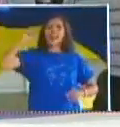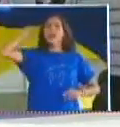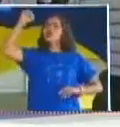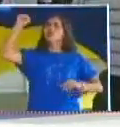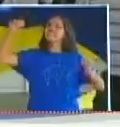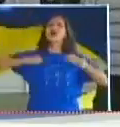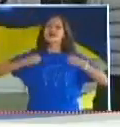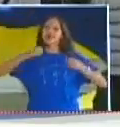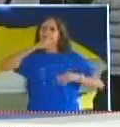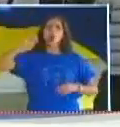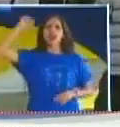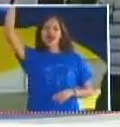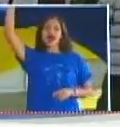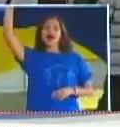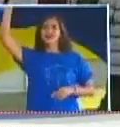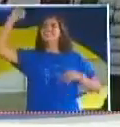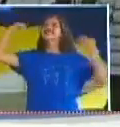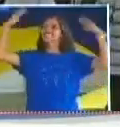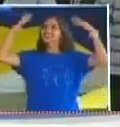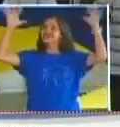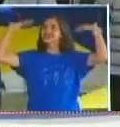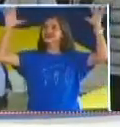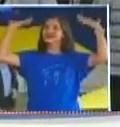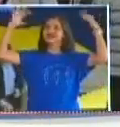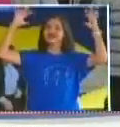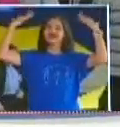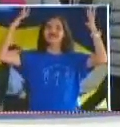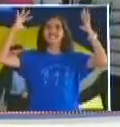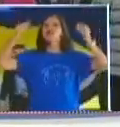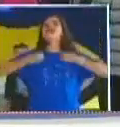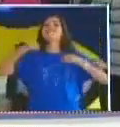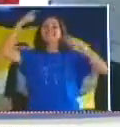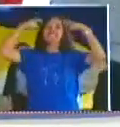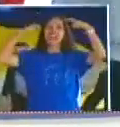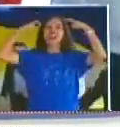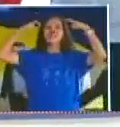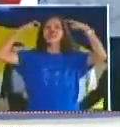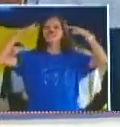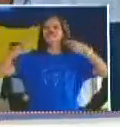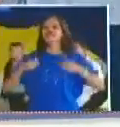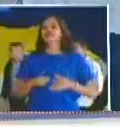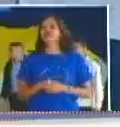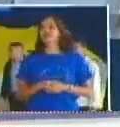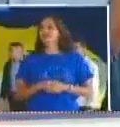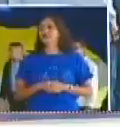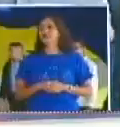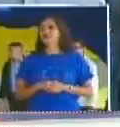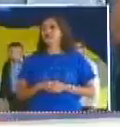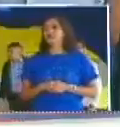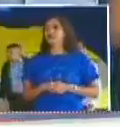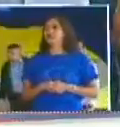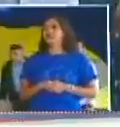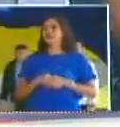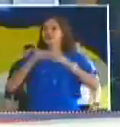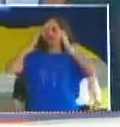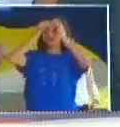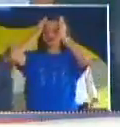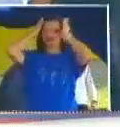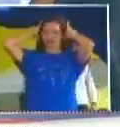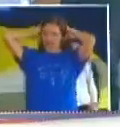¡Viva Nicolás! Las personas con discapacidad reciben al mandatario venezolano.